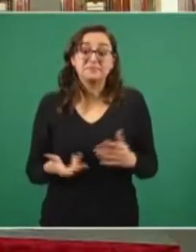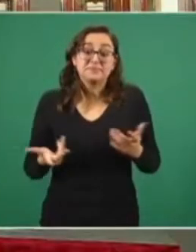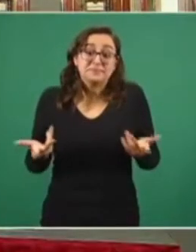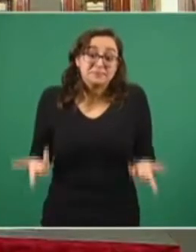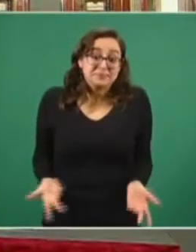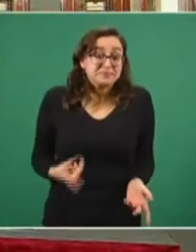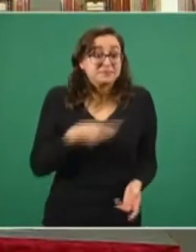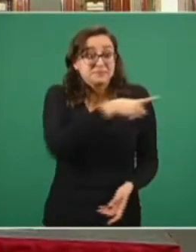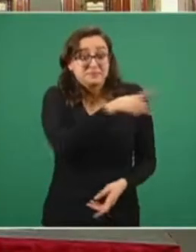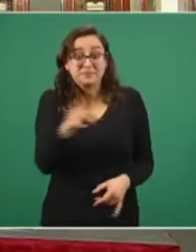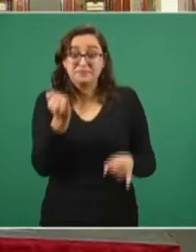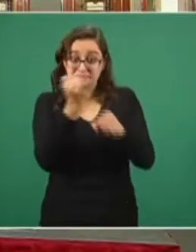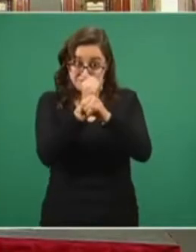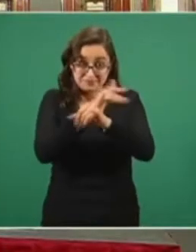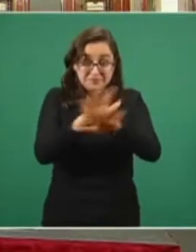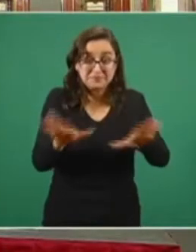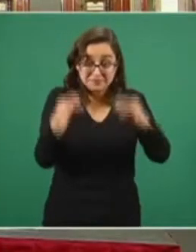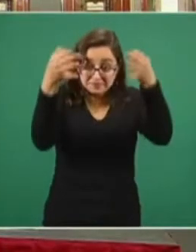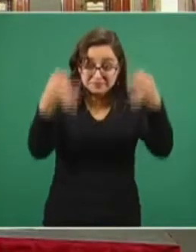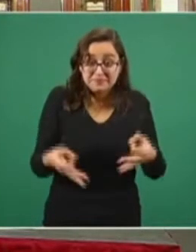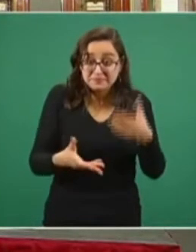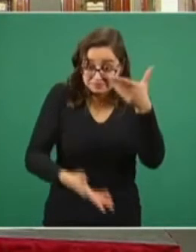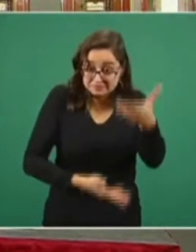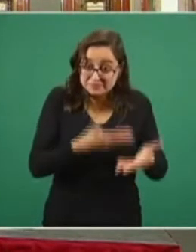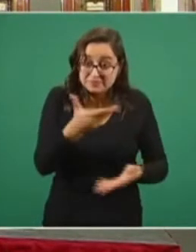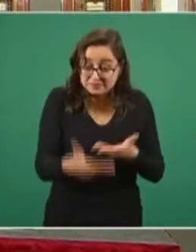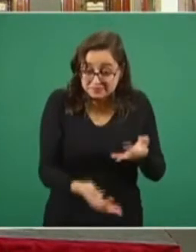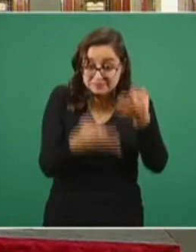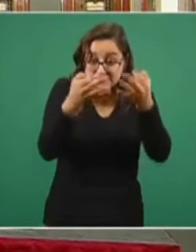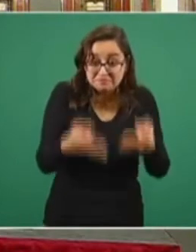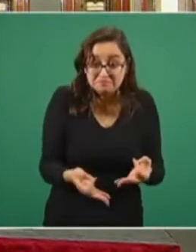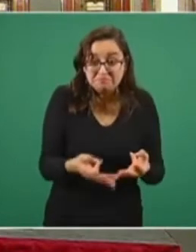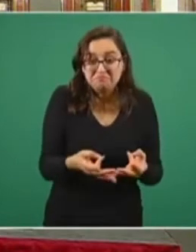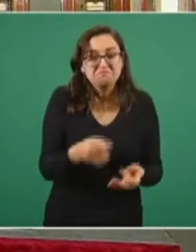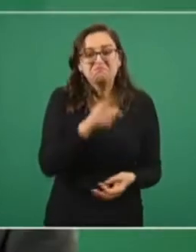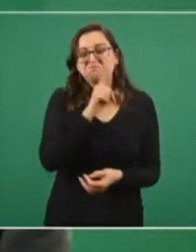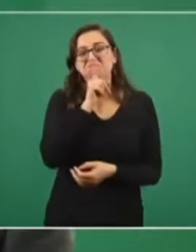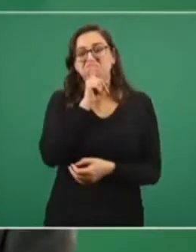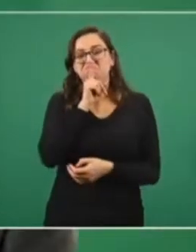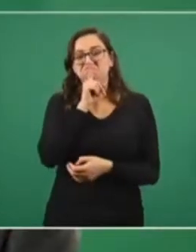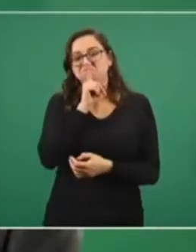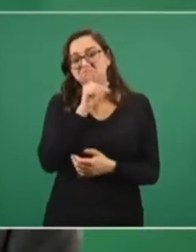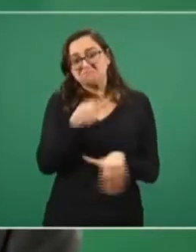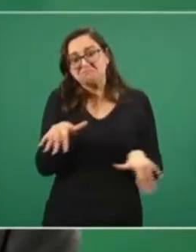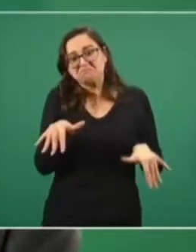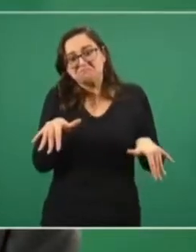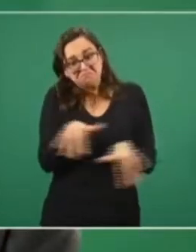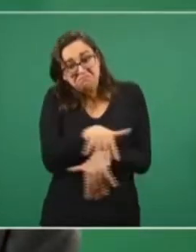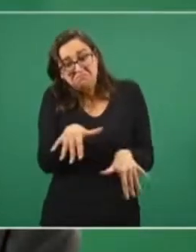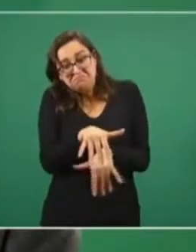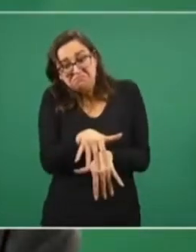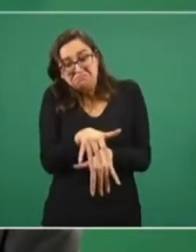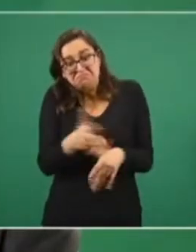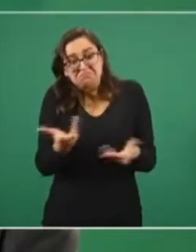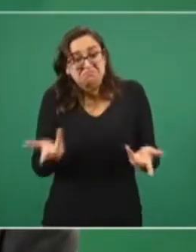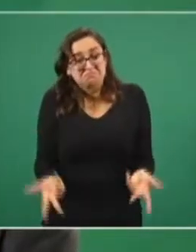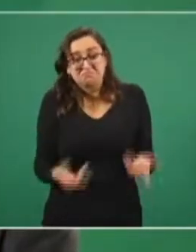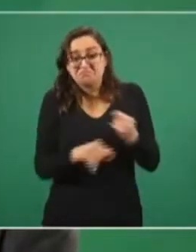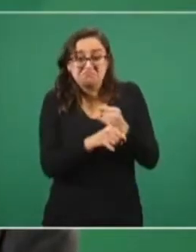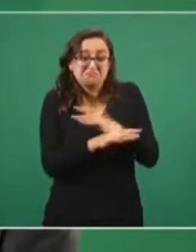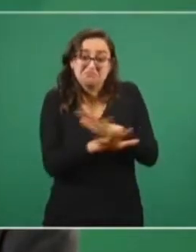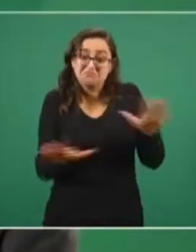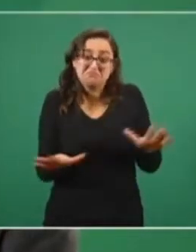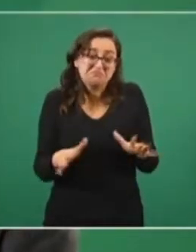pueden hacer a la población a lo mejor es de menor profundidad o calidad o